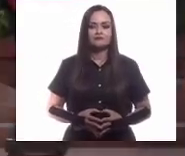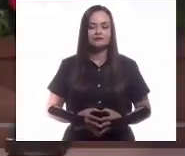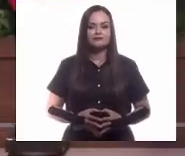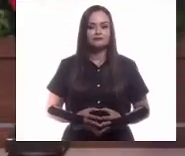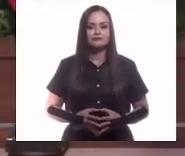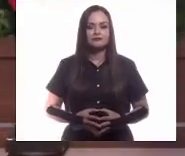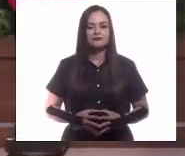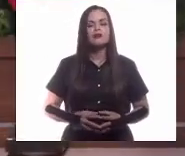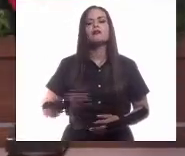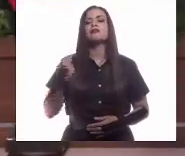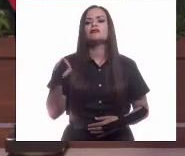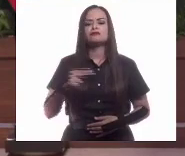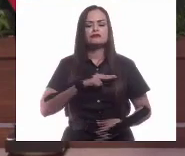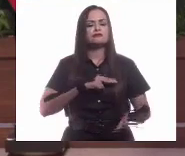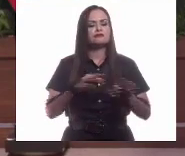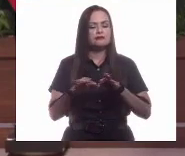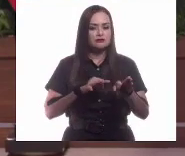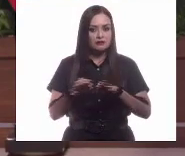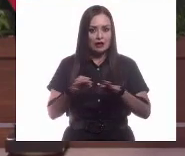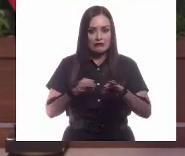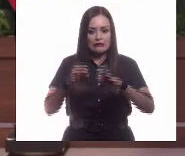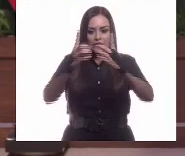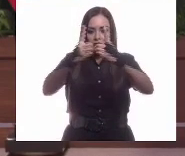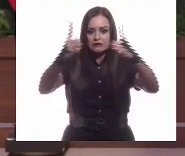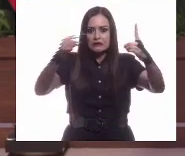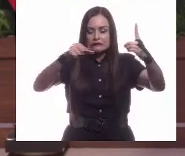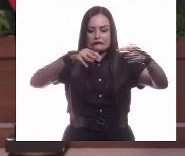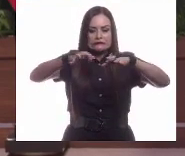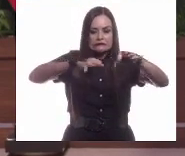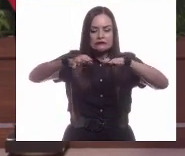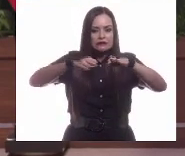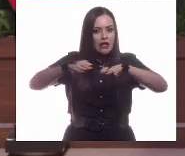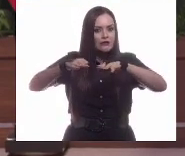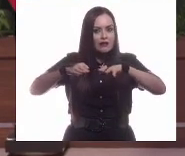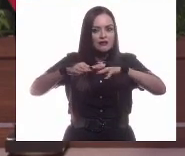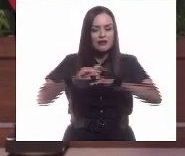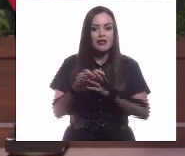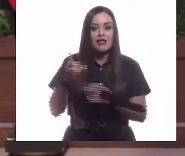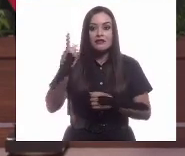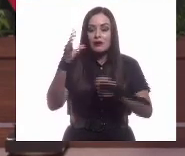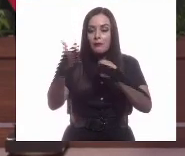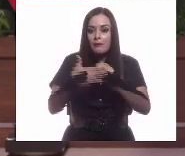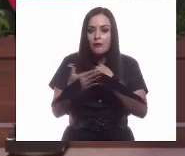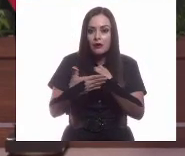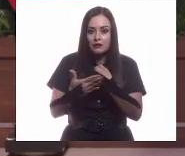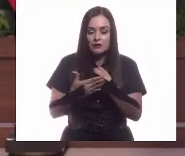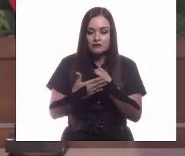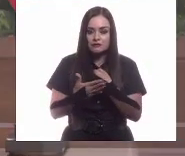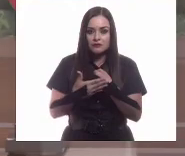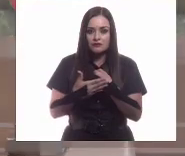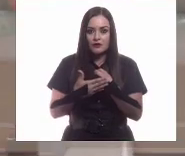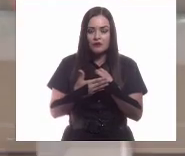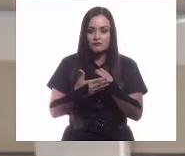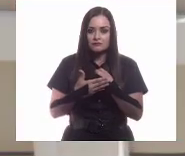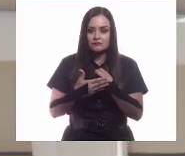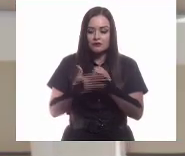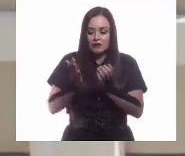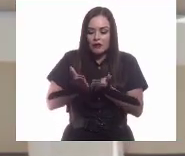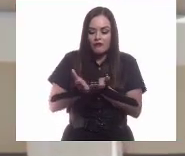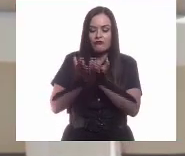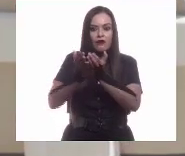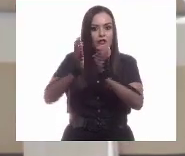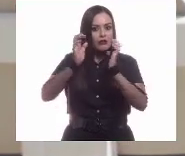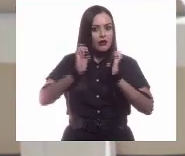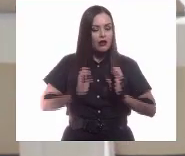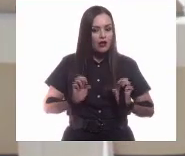Trabajamos también en el desarrollo de más y mejores productos. En diciembre próximo va a iniciar operaciones la ruta de cruceros